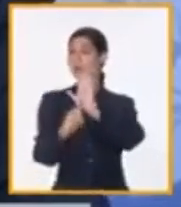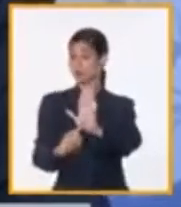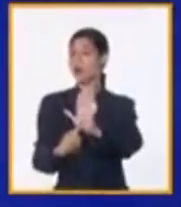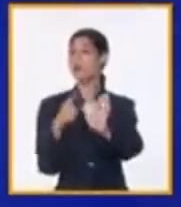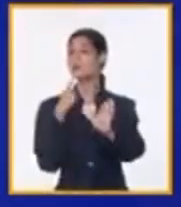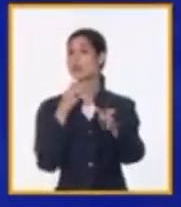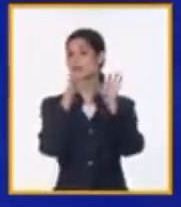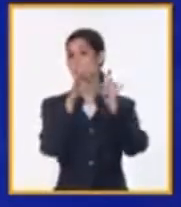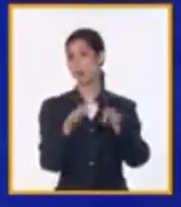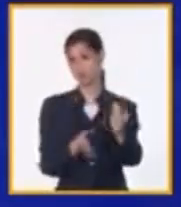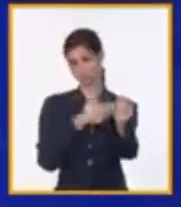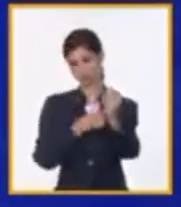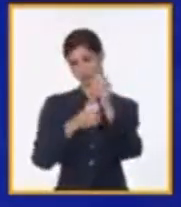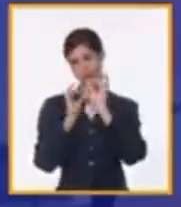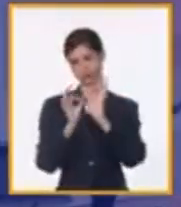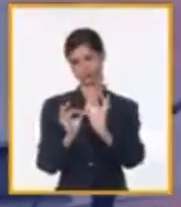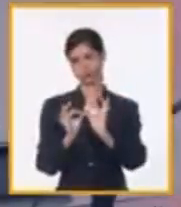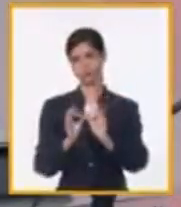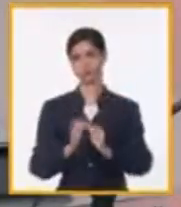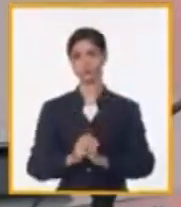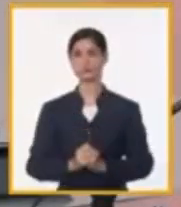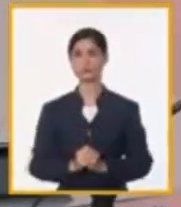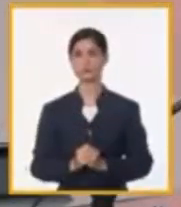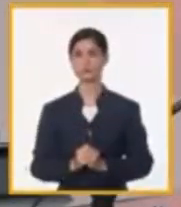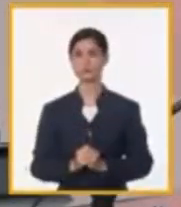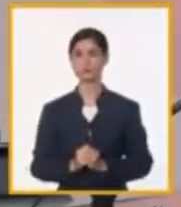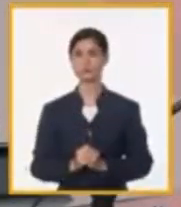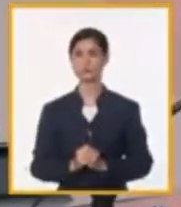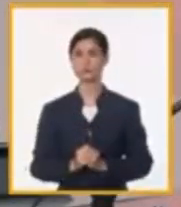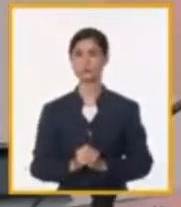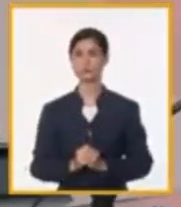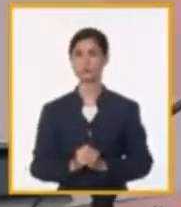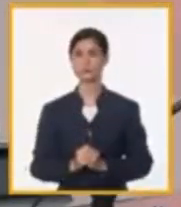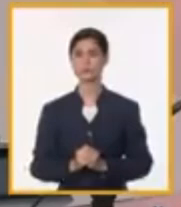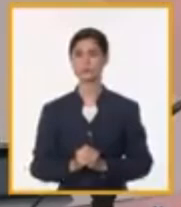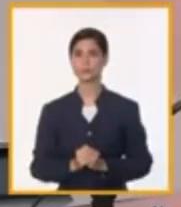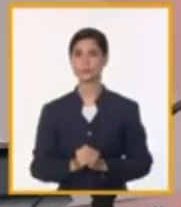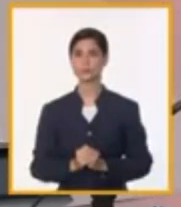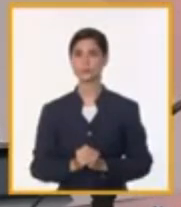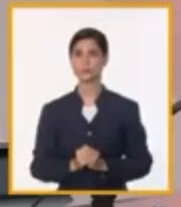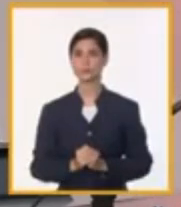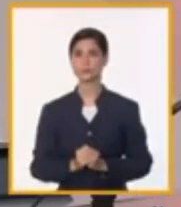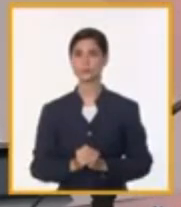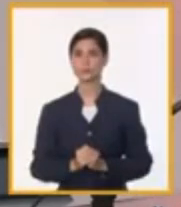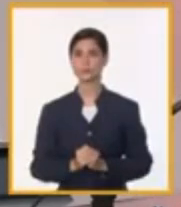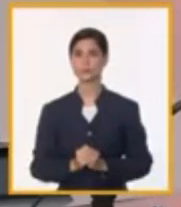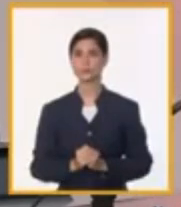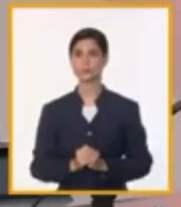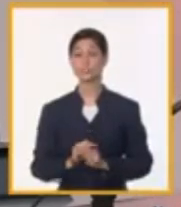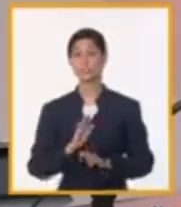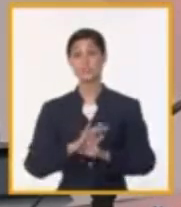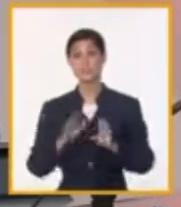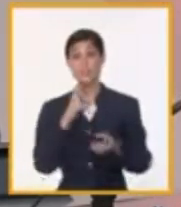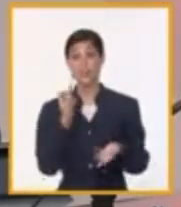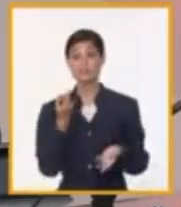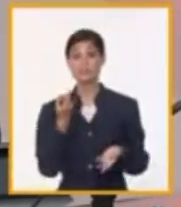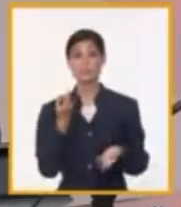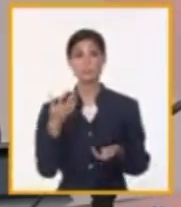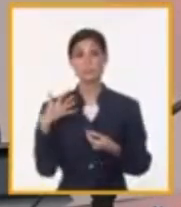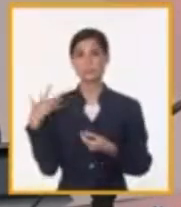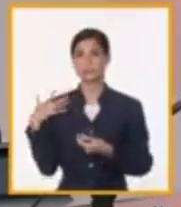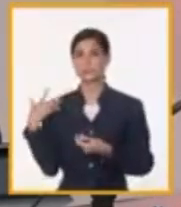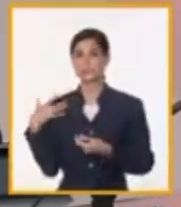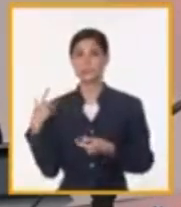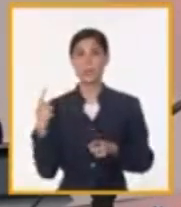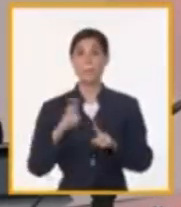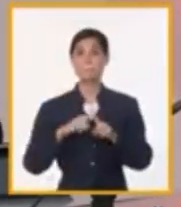segundo documento bueno de este hecho Luis Se han generado muchos conflictos y muchas noticias